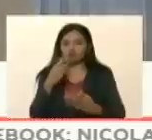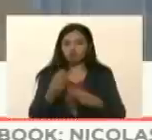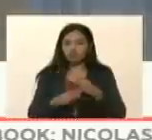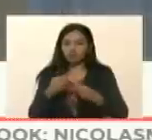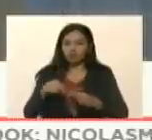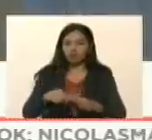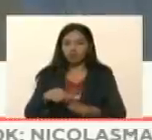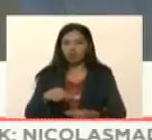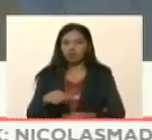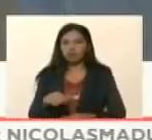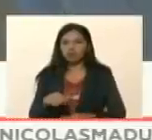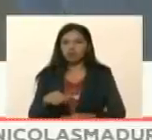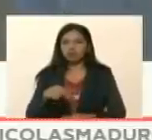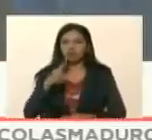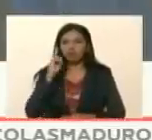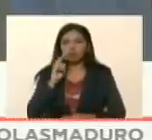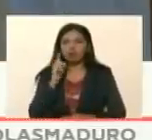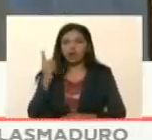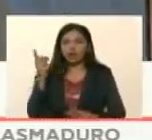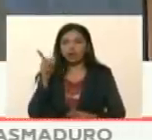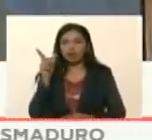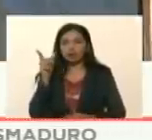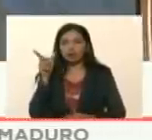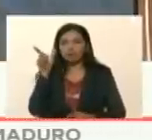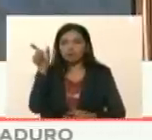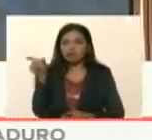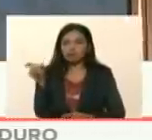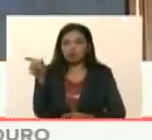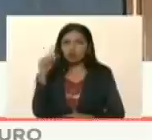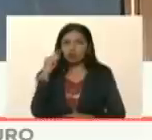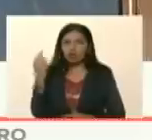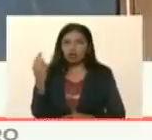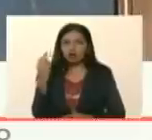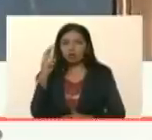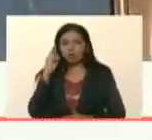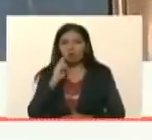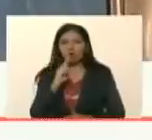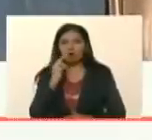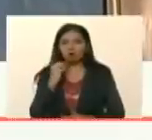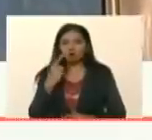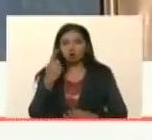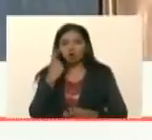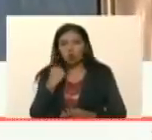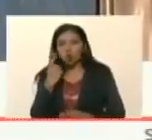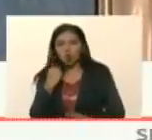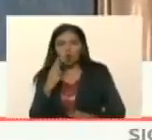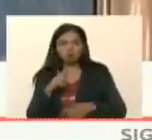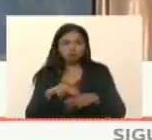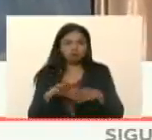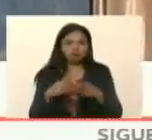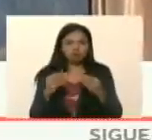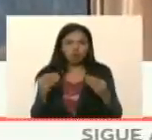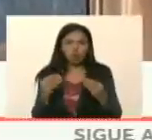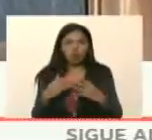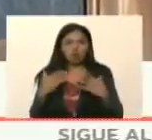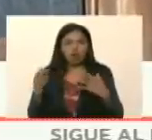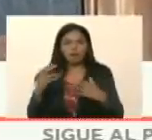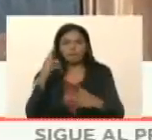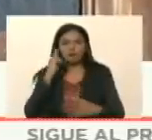Bolívar. Ese es Bolívar. Su expresión, su rostro, su color. El gran